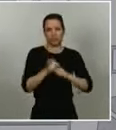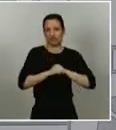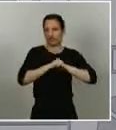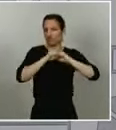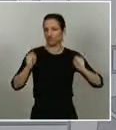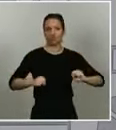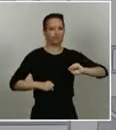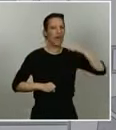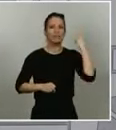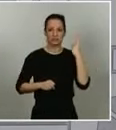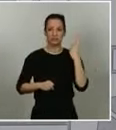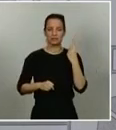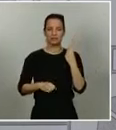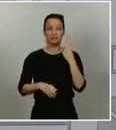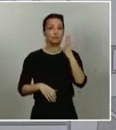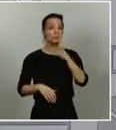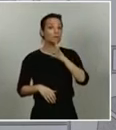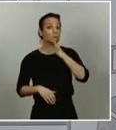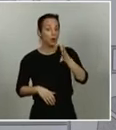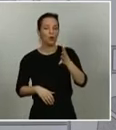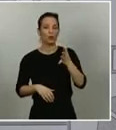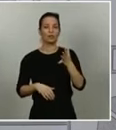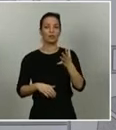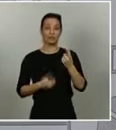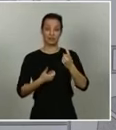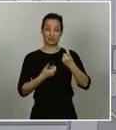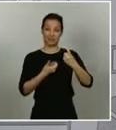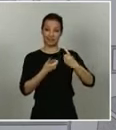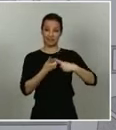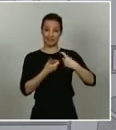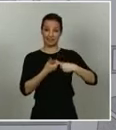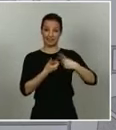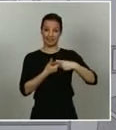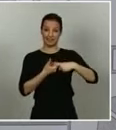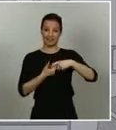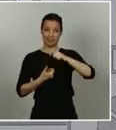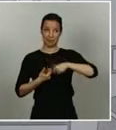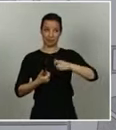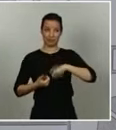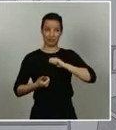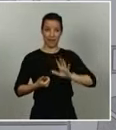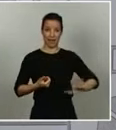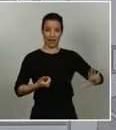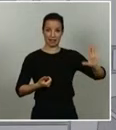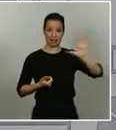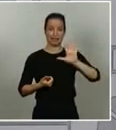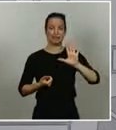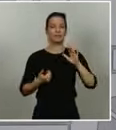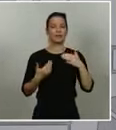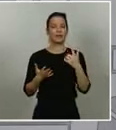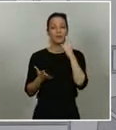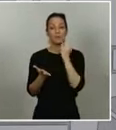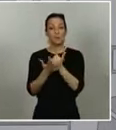representatividad, es decir, desde el punto de vista matemático de las personas de España, y también por el número de pruebas hechas. Es un